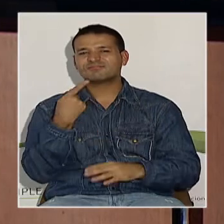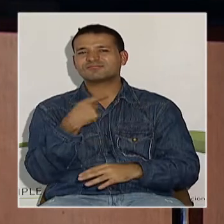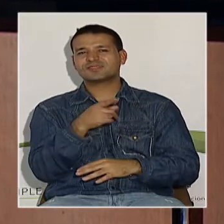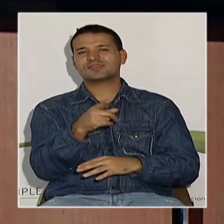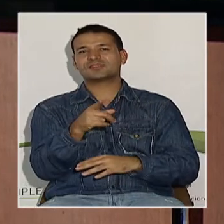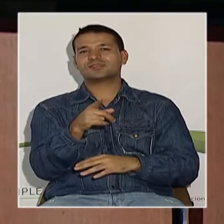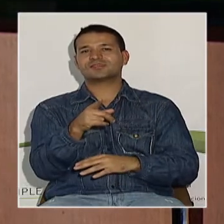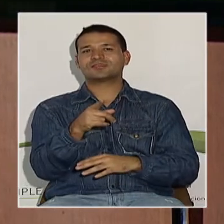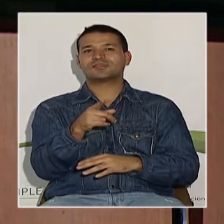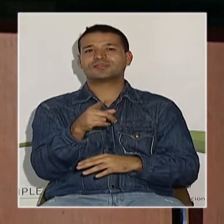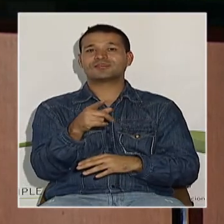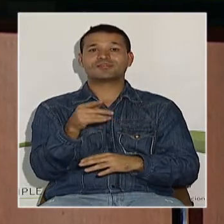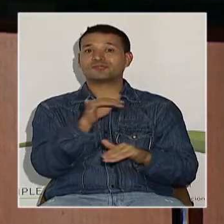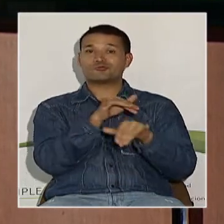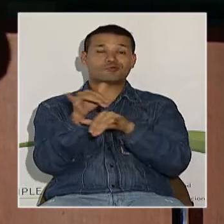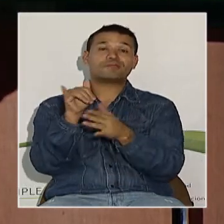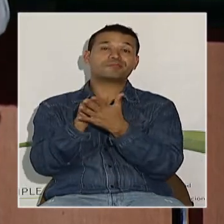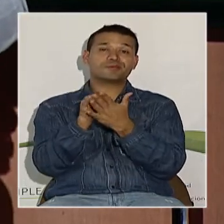que alargan